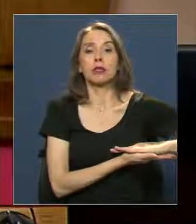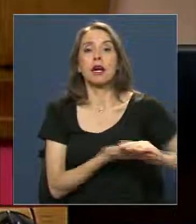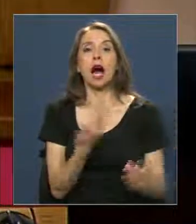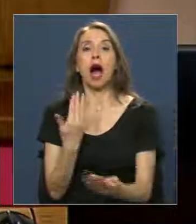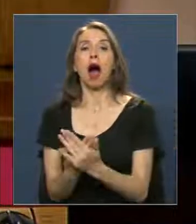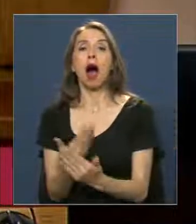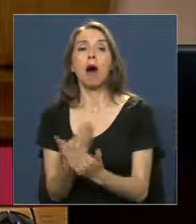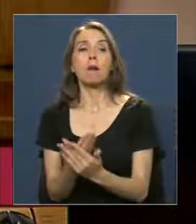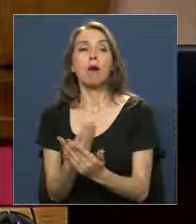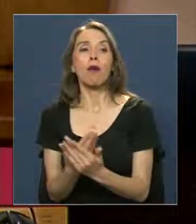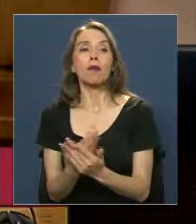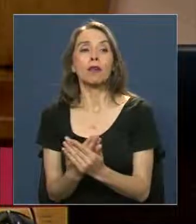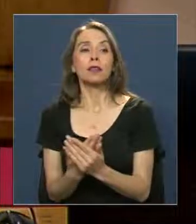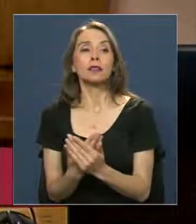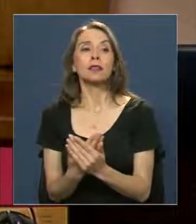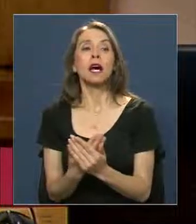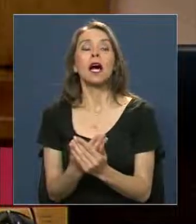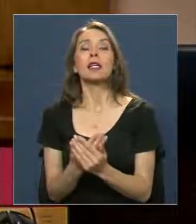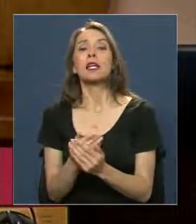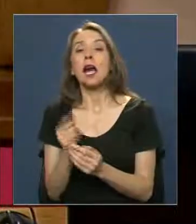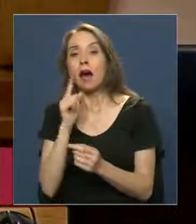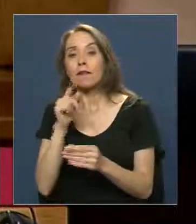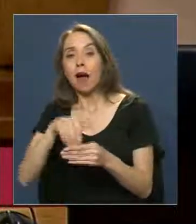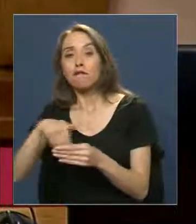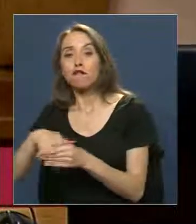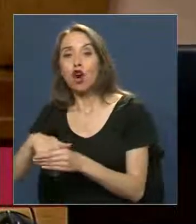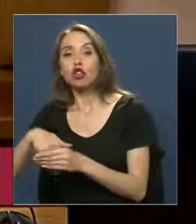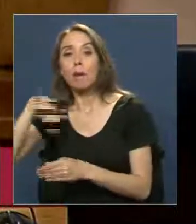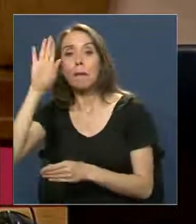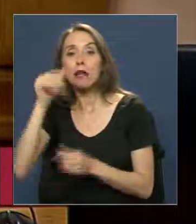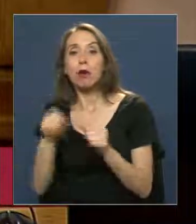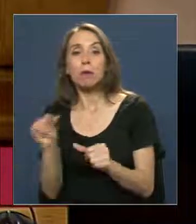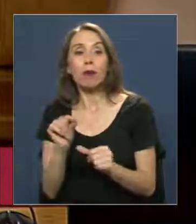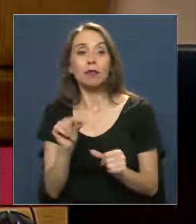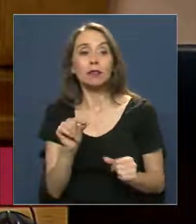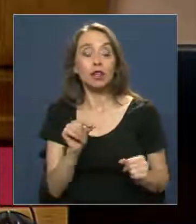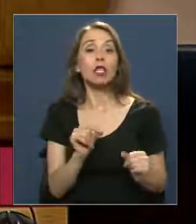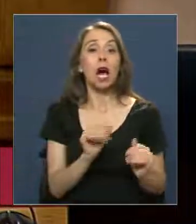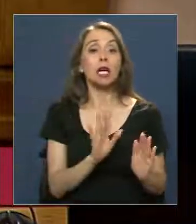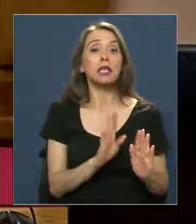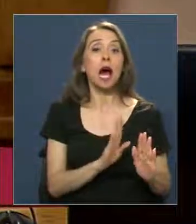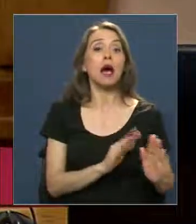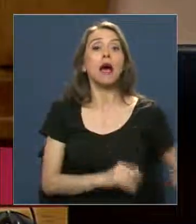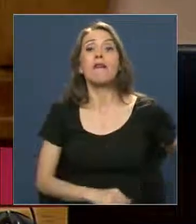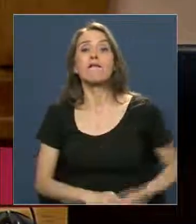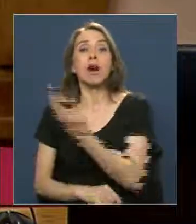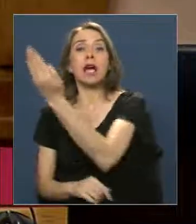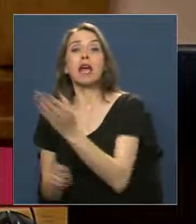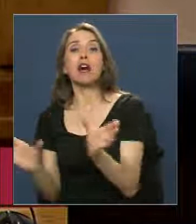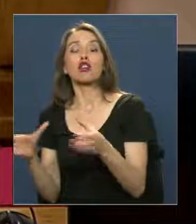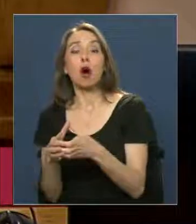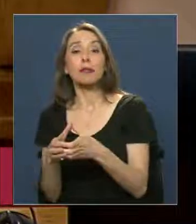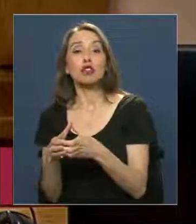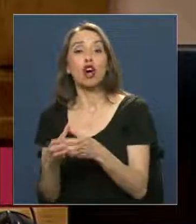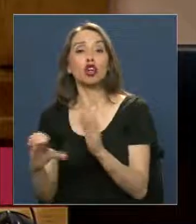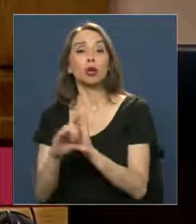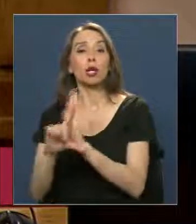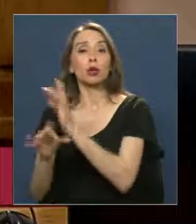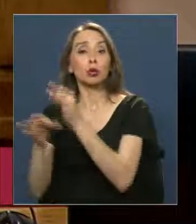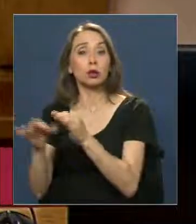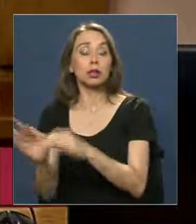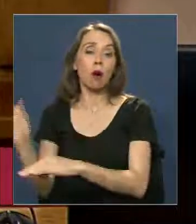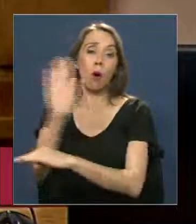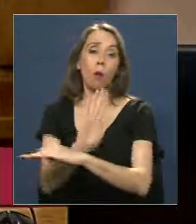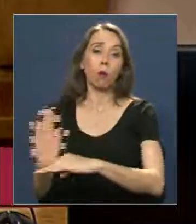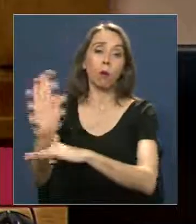aprovechando una mayoría circunstancial, y se lo llevaron a la Comisión de Constitución y ahí murió. Y ahí llevó 8 o 9 años y nunca salió